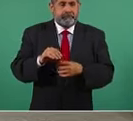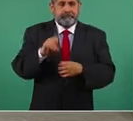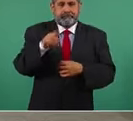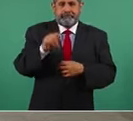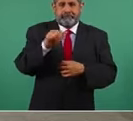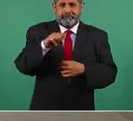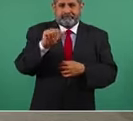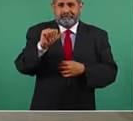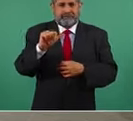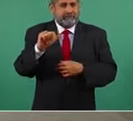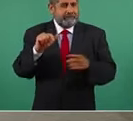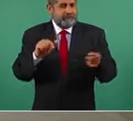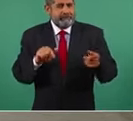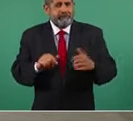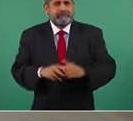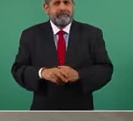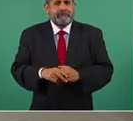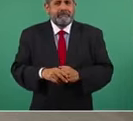Harris,